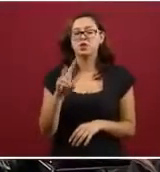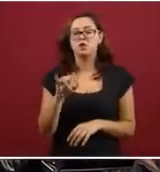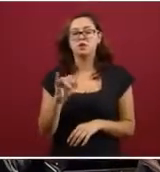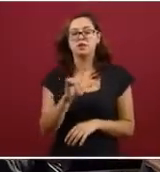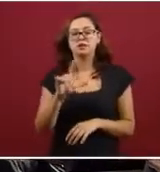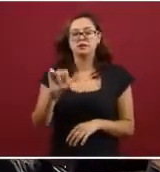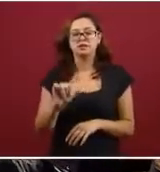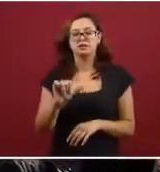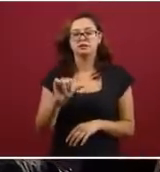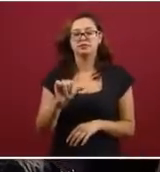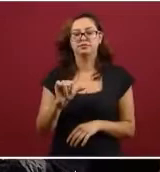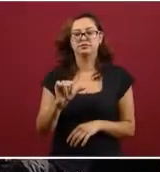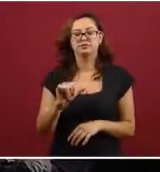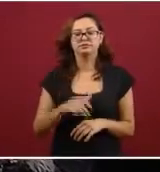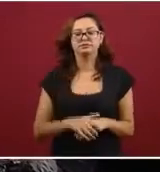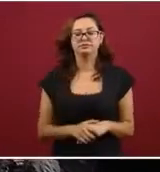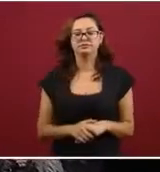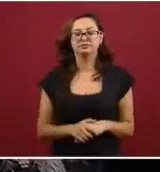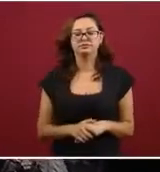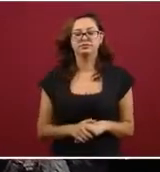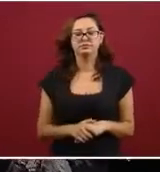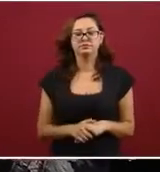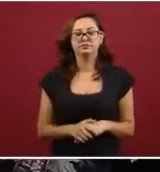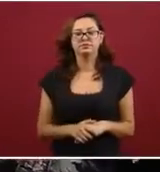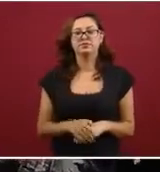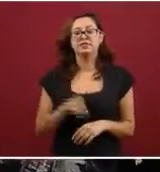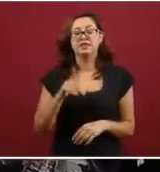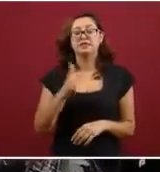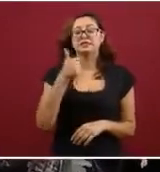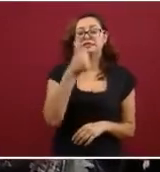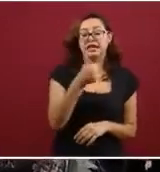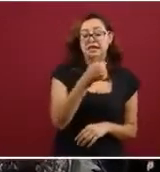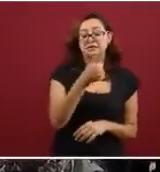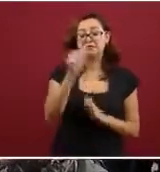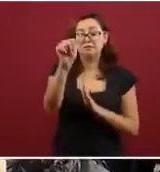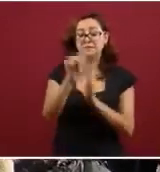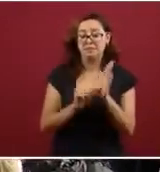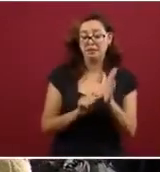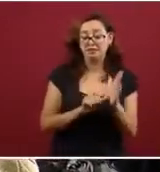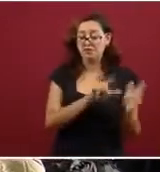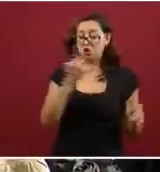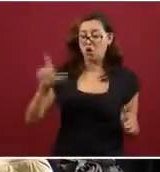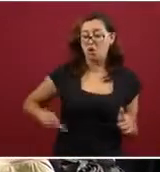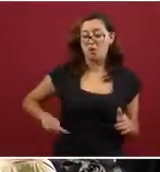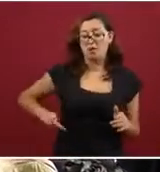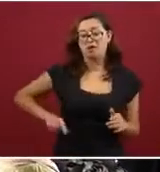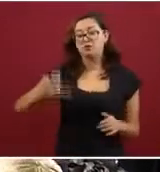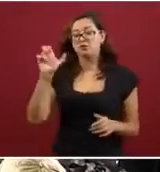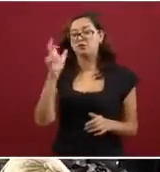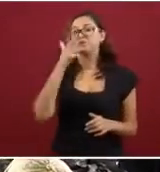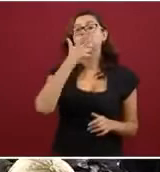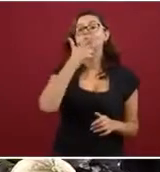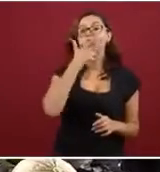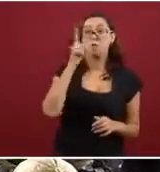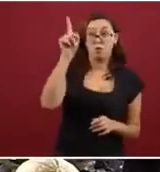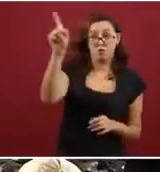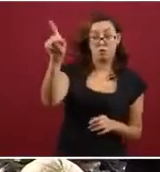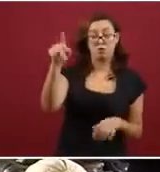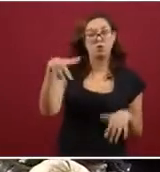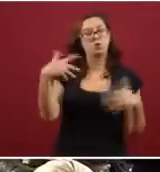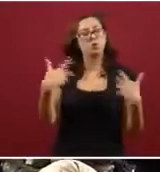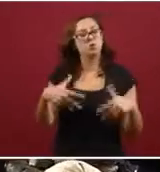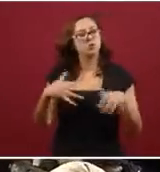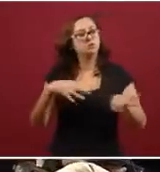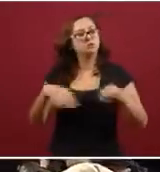fue 6 meses gobernador de Chihuahua. Hizo cosas importantes.